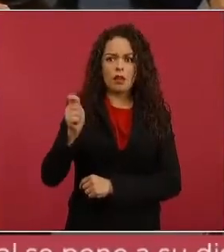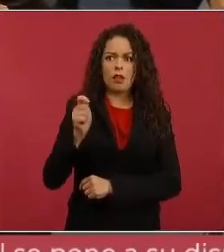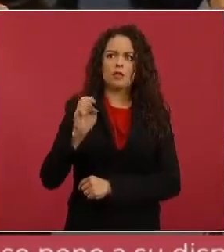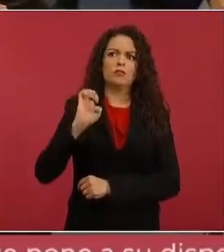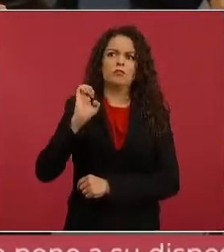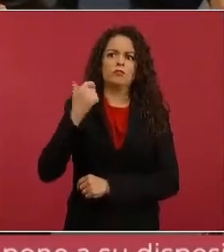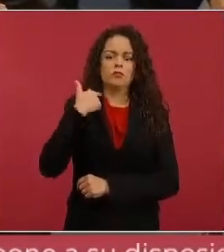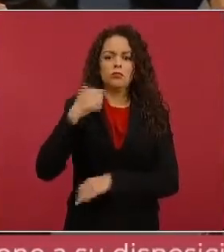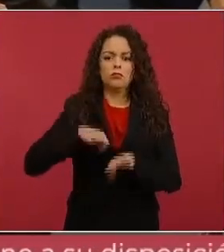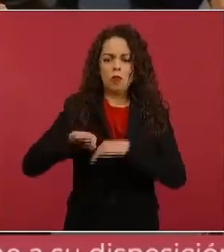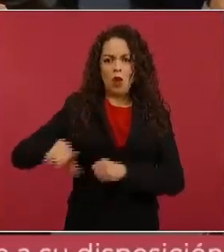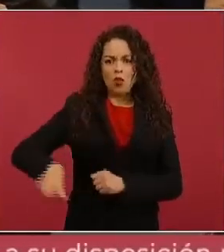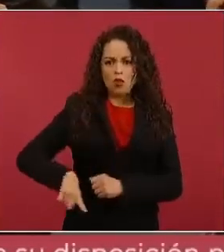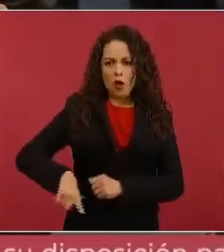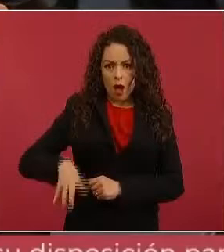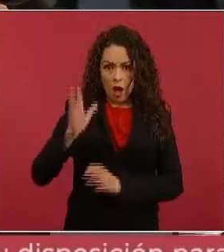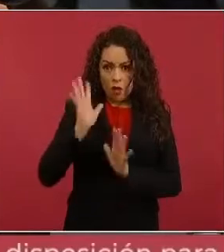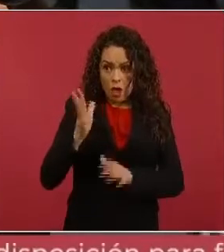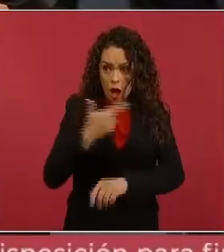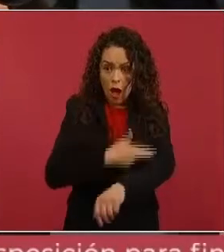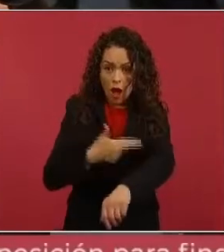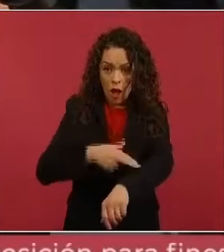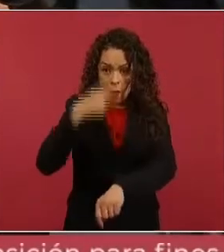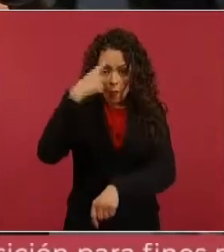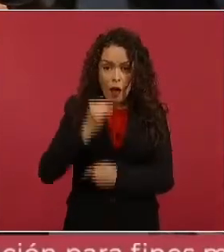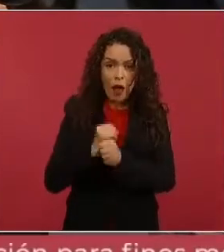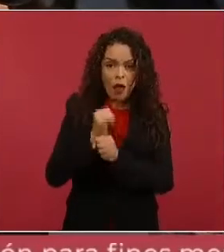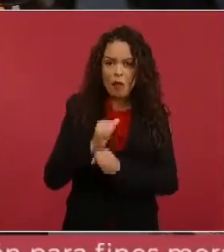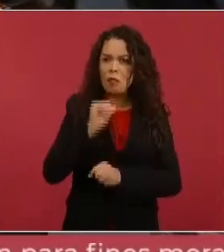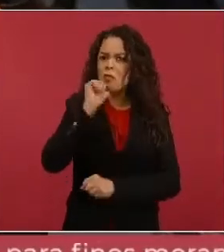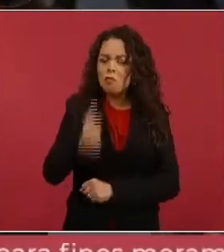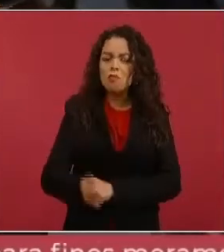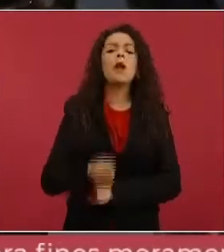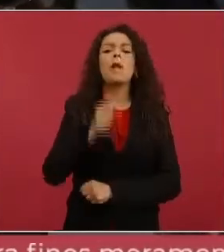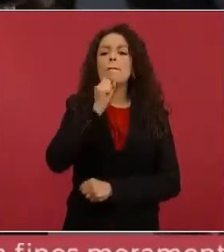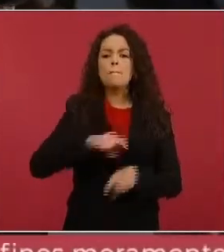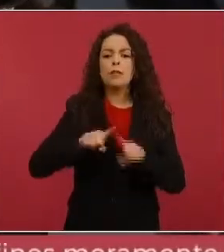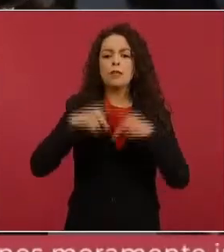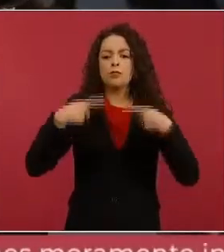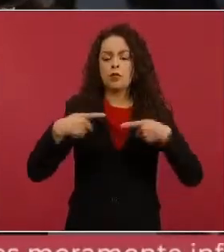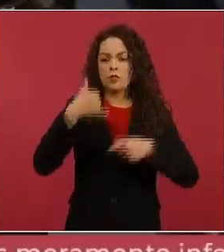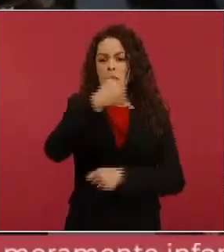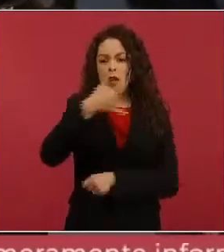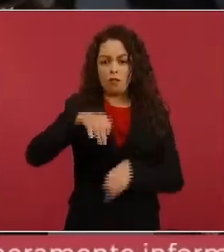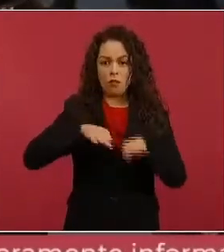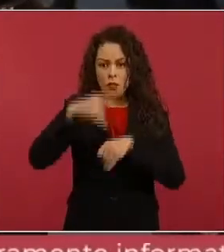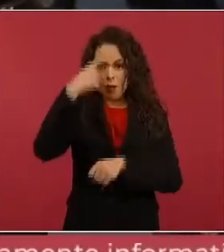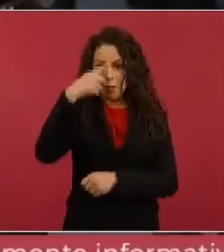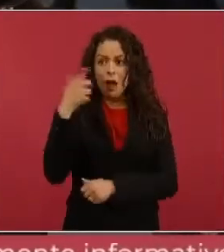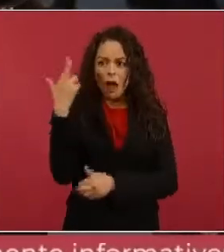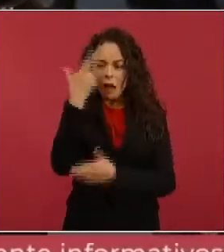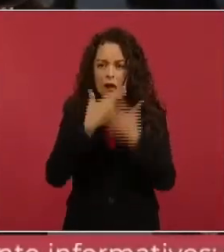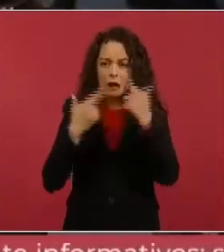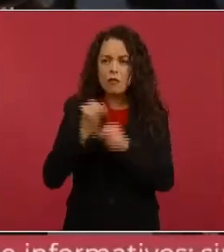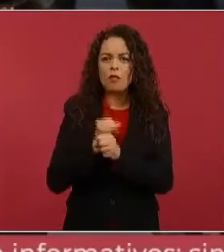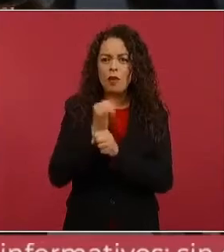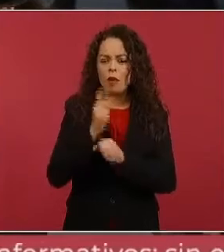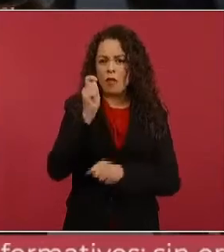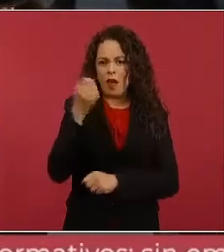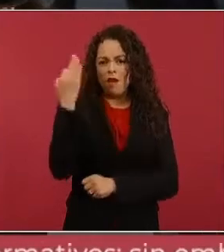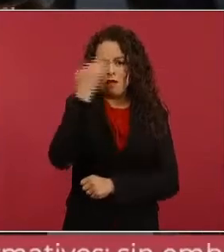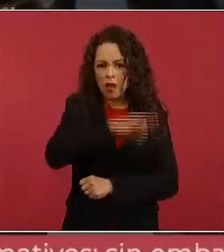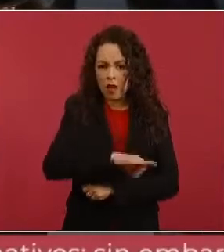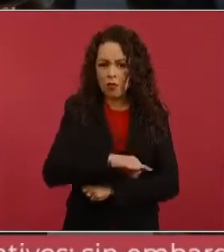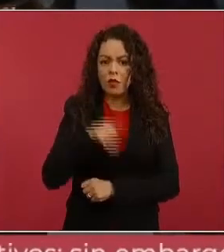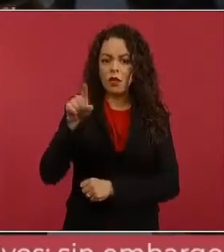exfuncionario ni quienes encubrieron este fraude en el Infonavit, y todas las denuncias de la unidad de la Unidad de Inteligencia Financiera, la